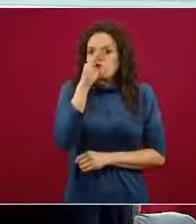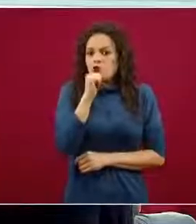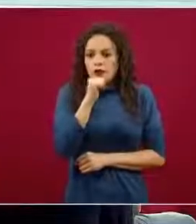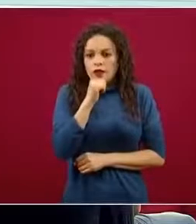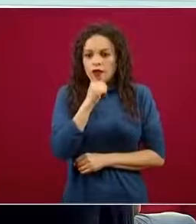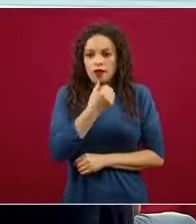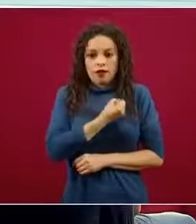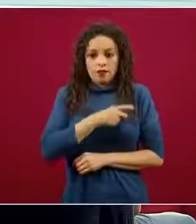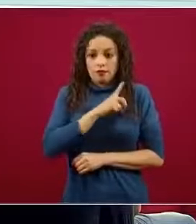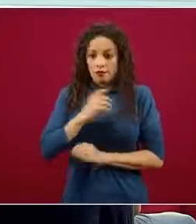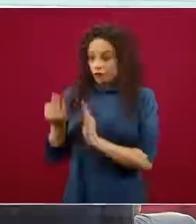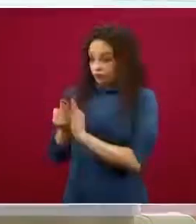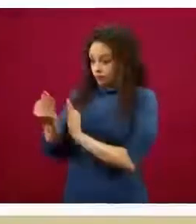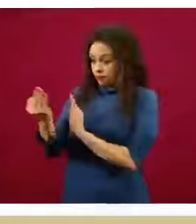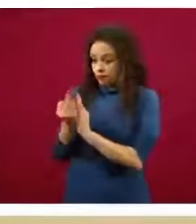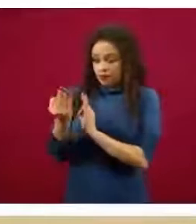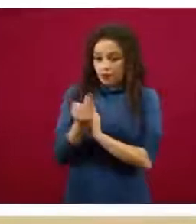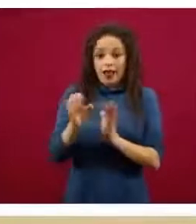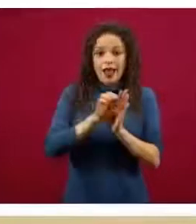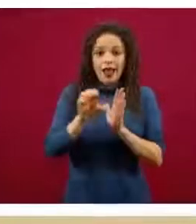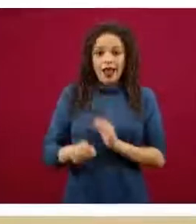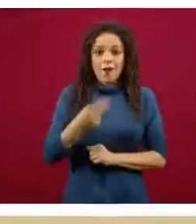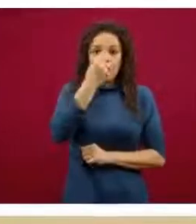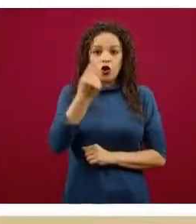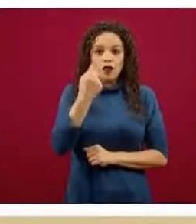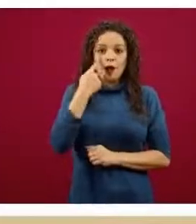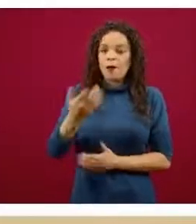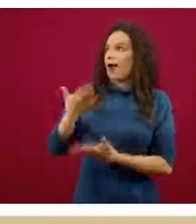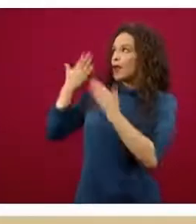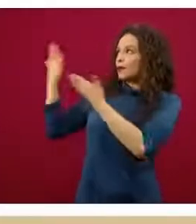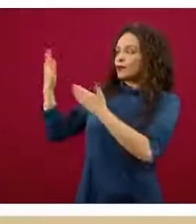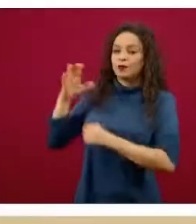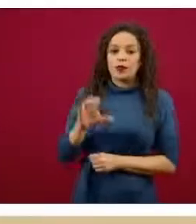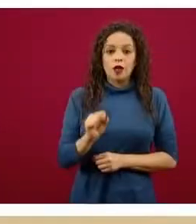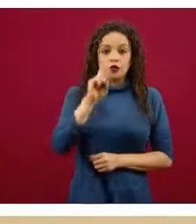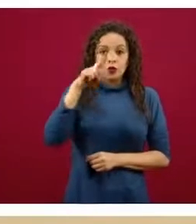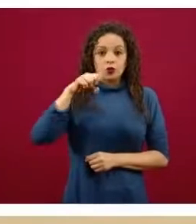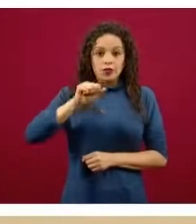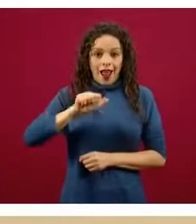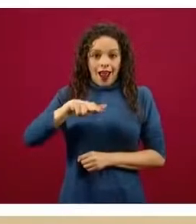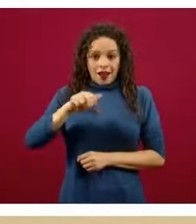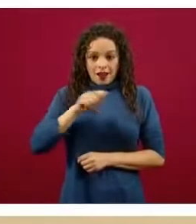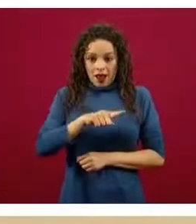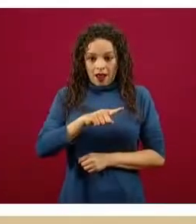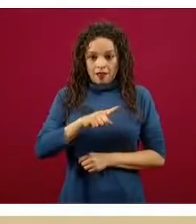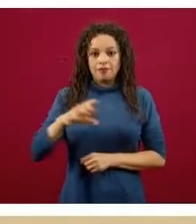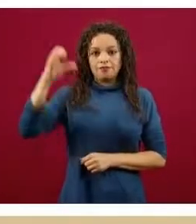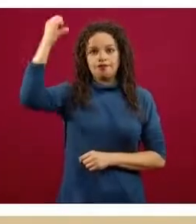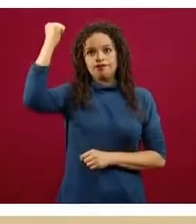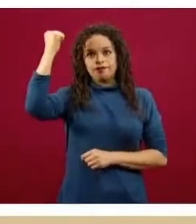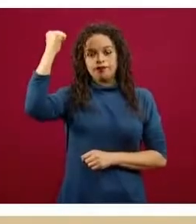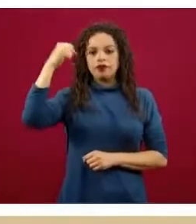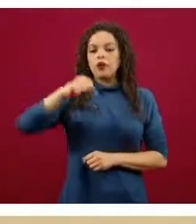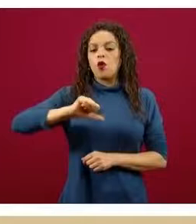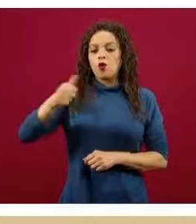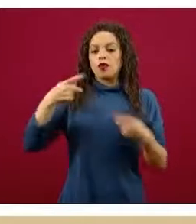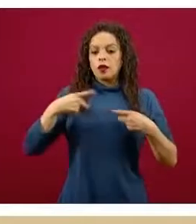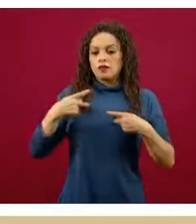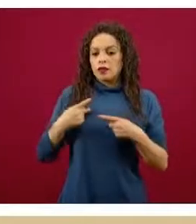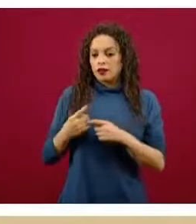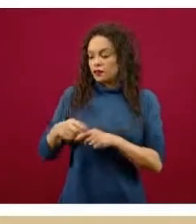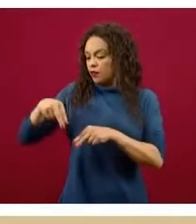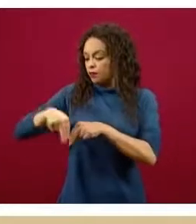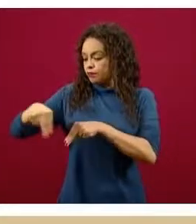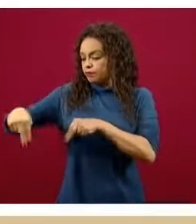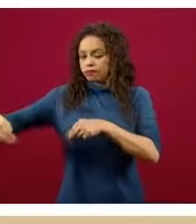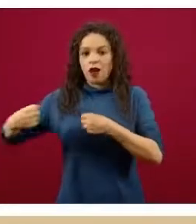como Susana y el resto de personas en este transporte público, si no se puede mantener la sana distancia, hay que usar